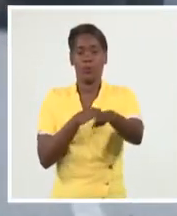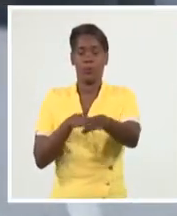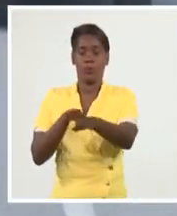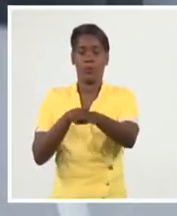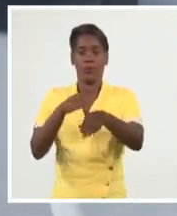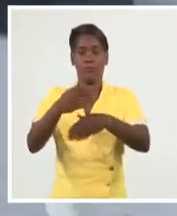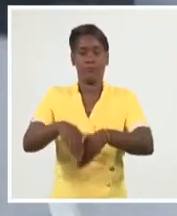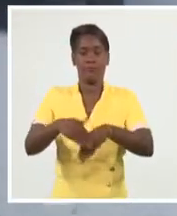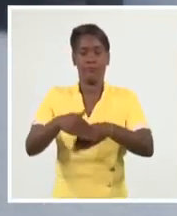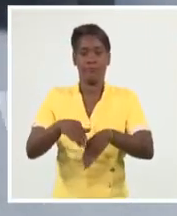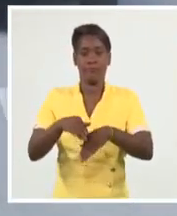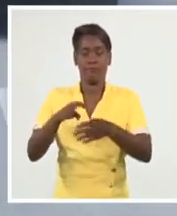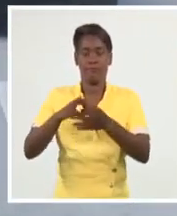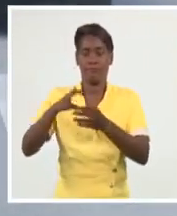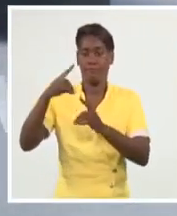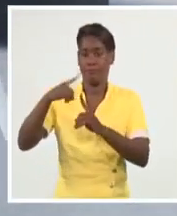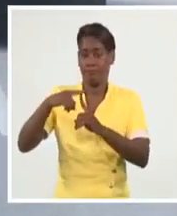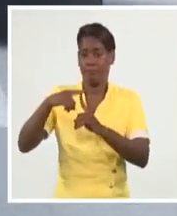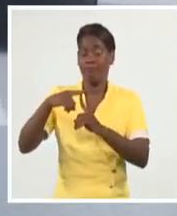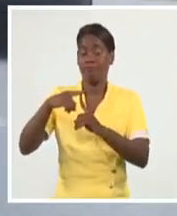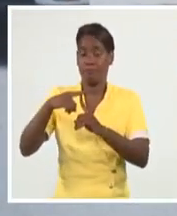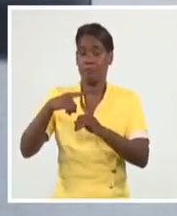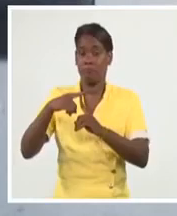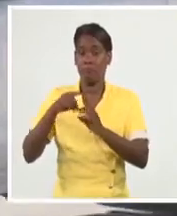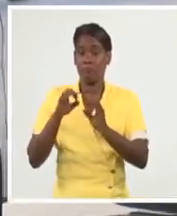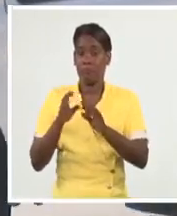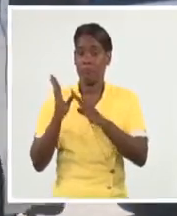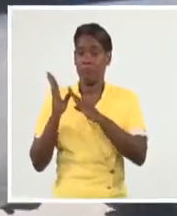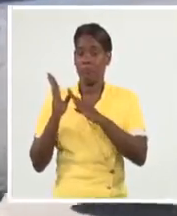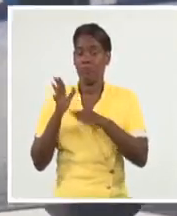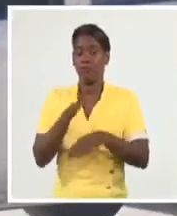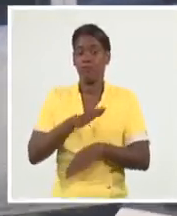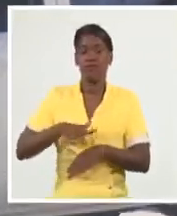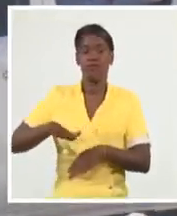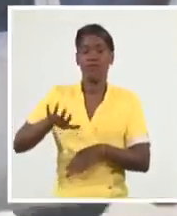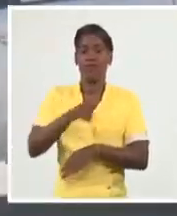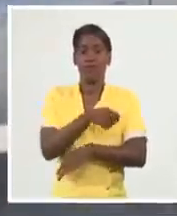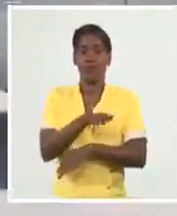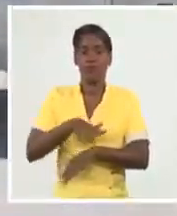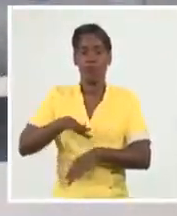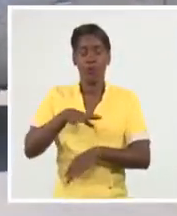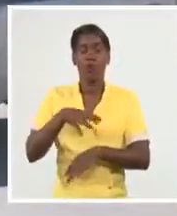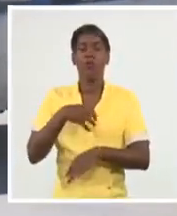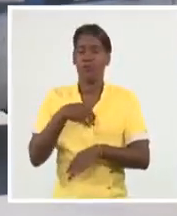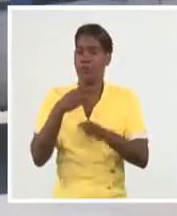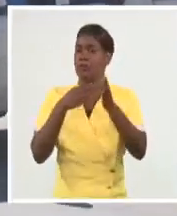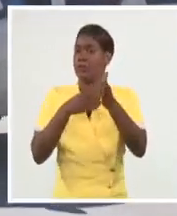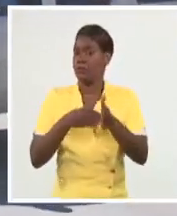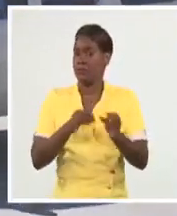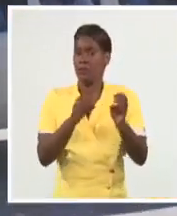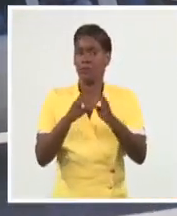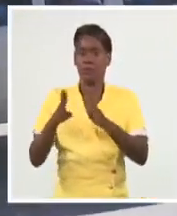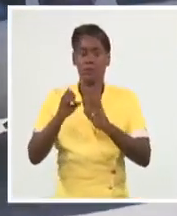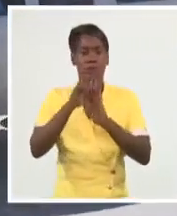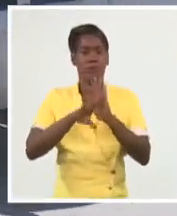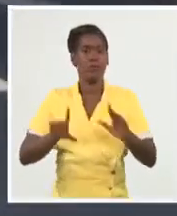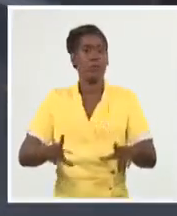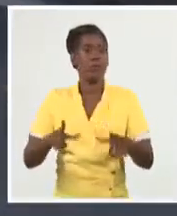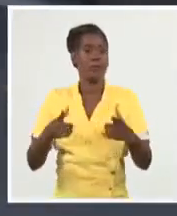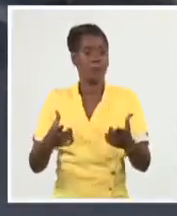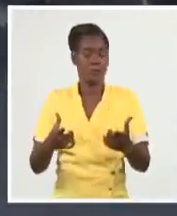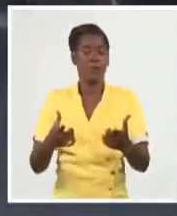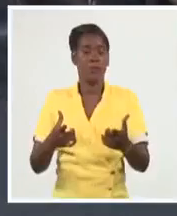principales arterias de esa ciudad del Guaso, sus pobladores, cumpliendo con las medidas para prevenir el contagio de la COVID-19,